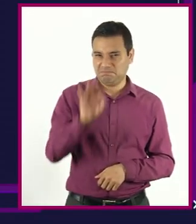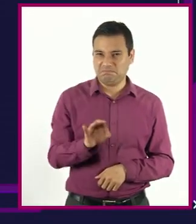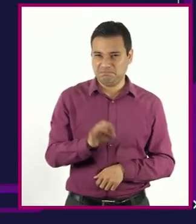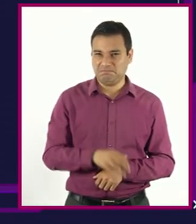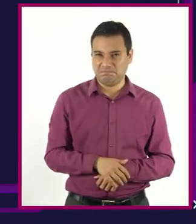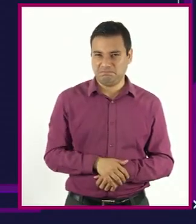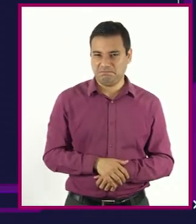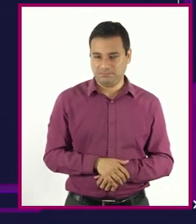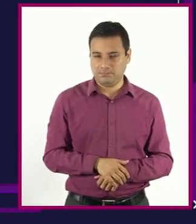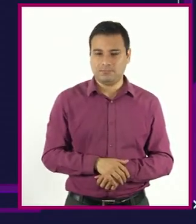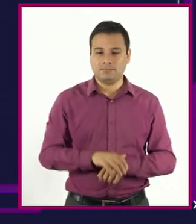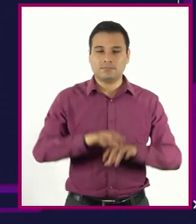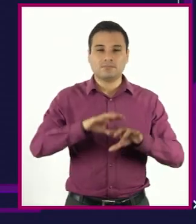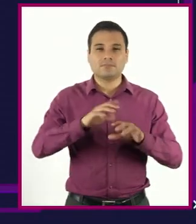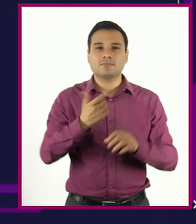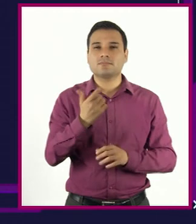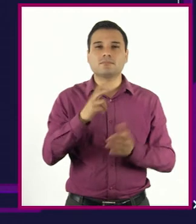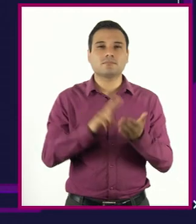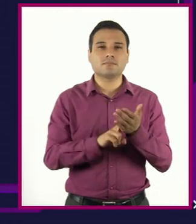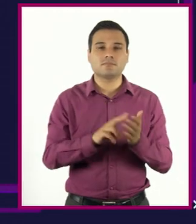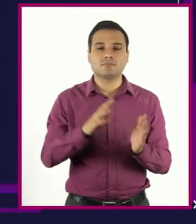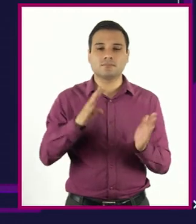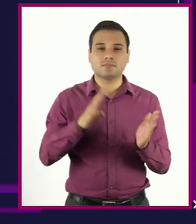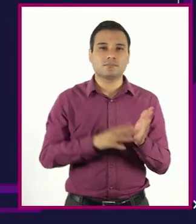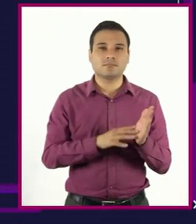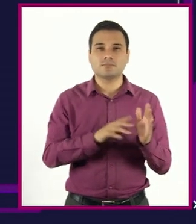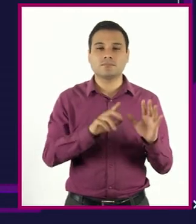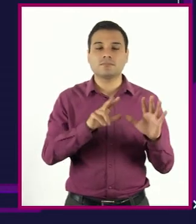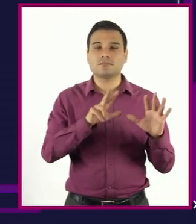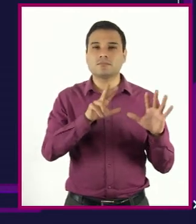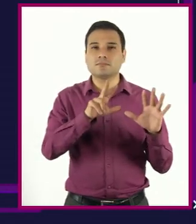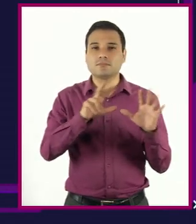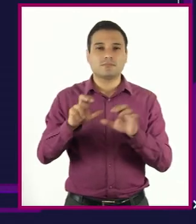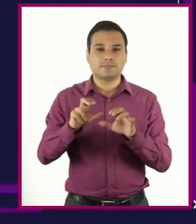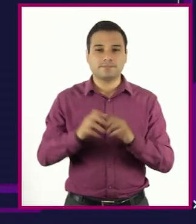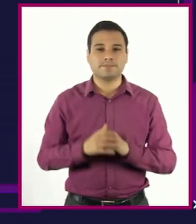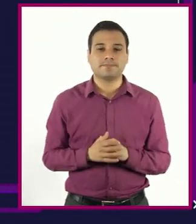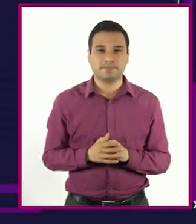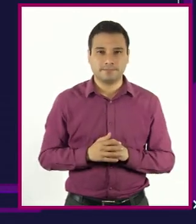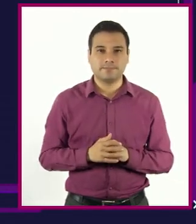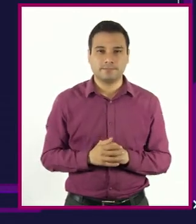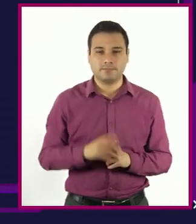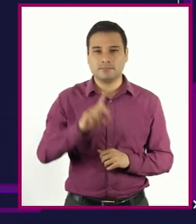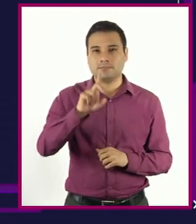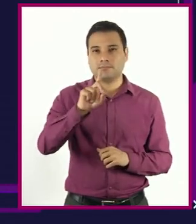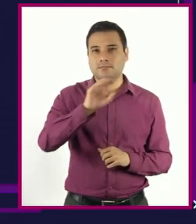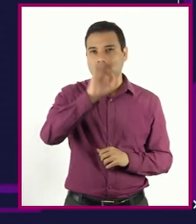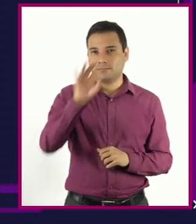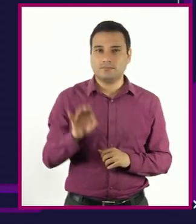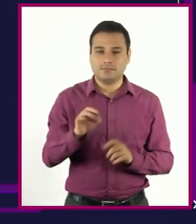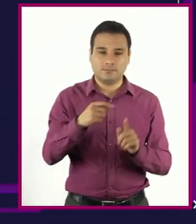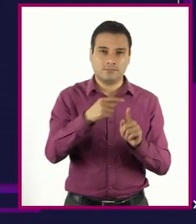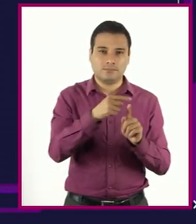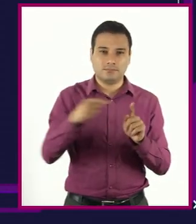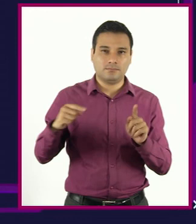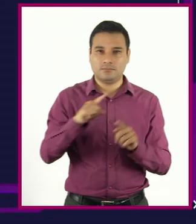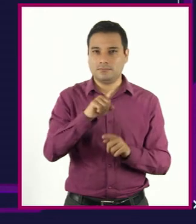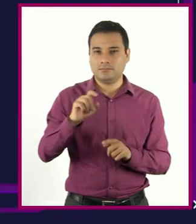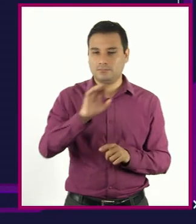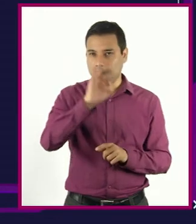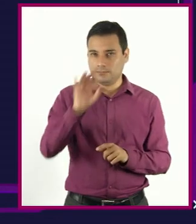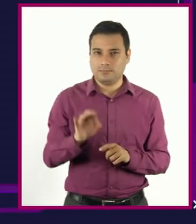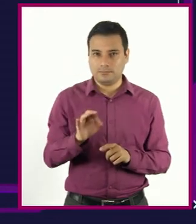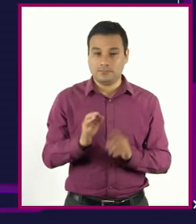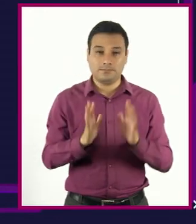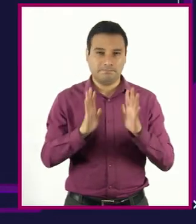4.800 pesos debe ser la misma razón que 30 entre 100%. Al